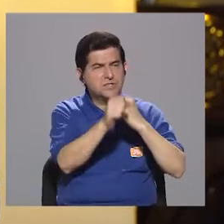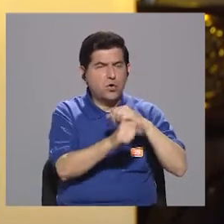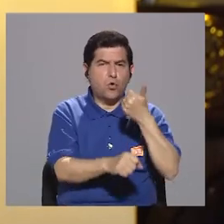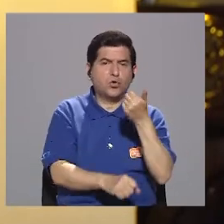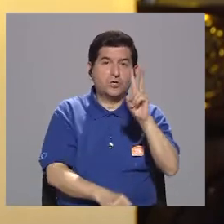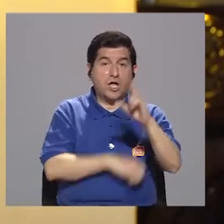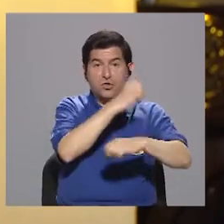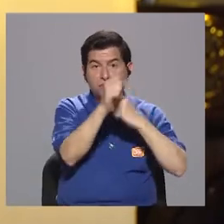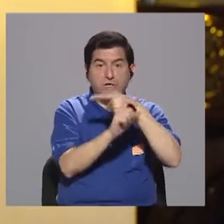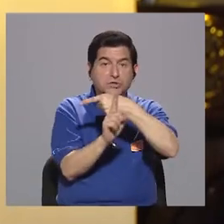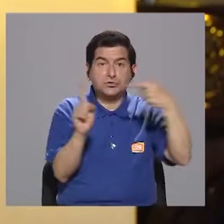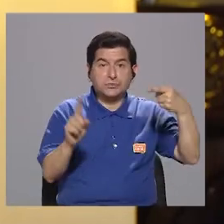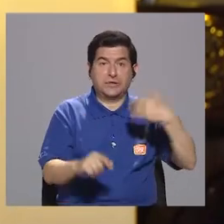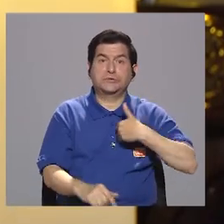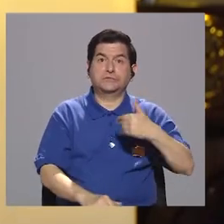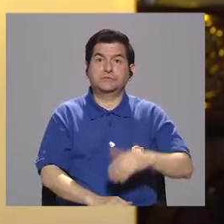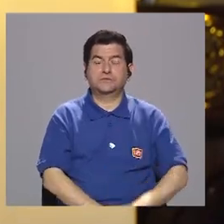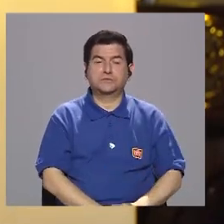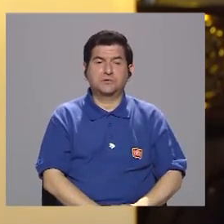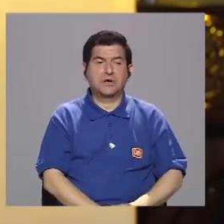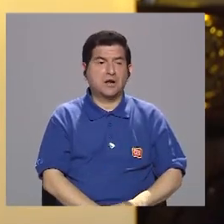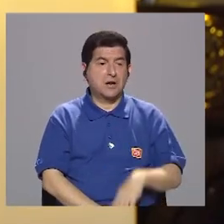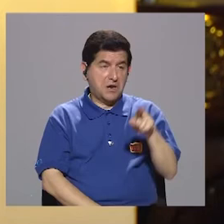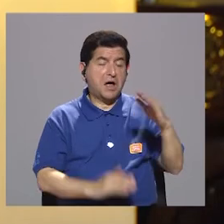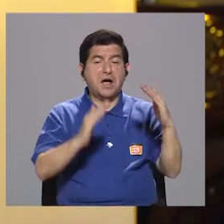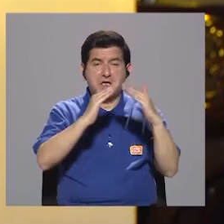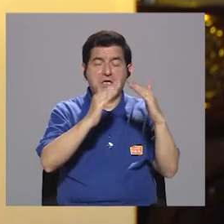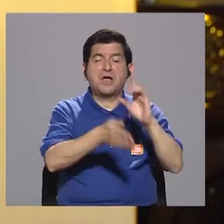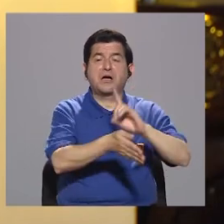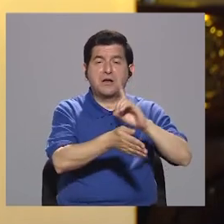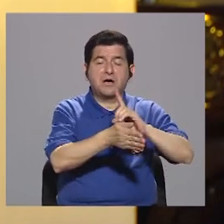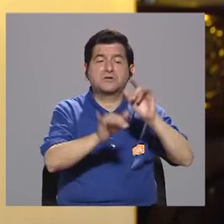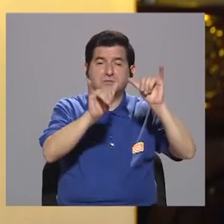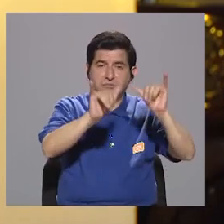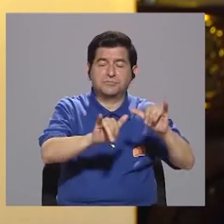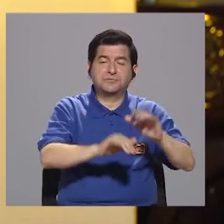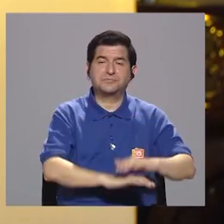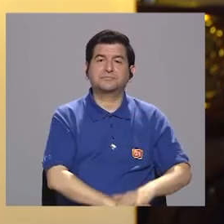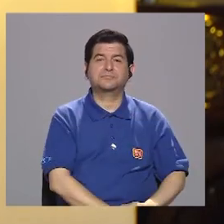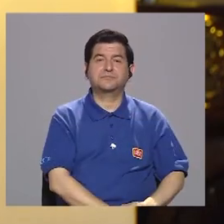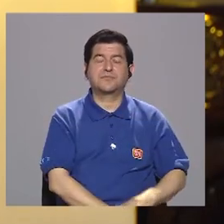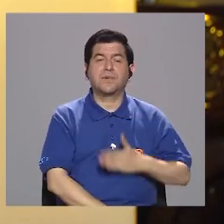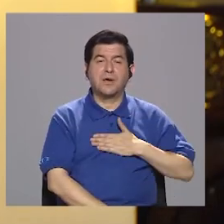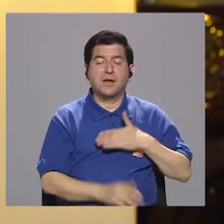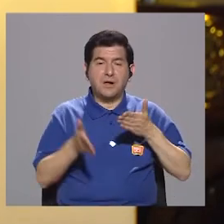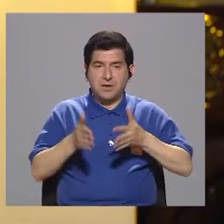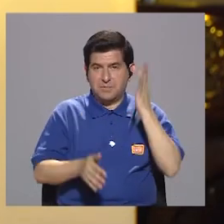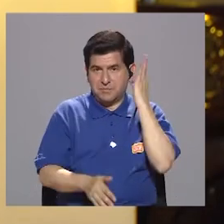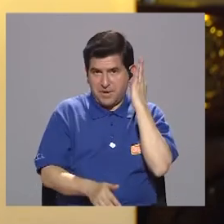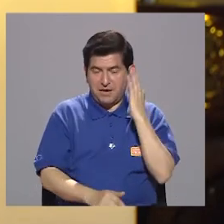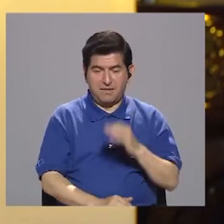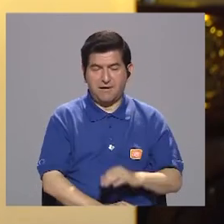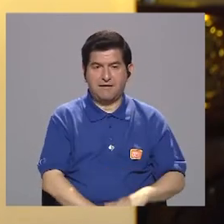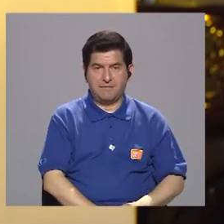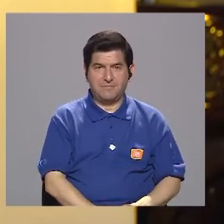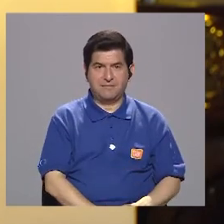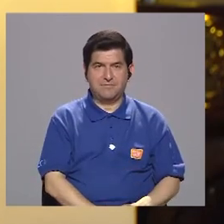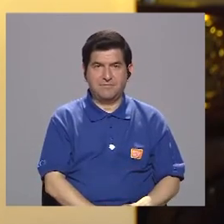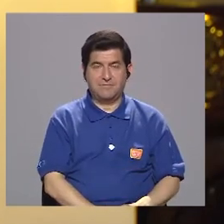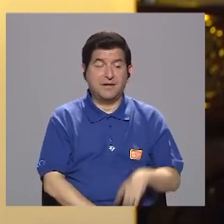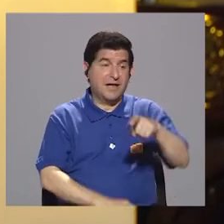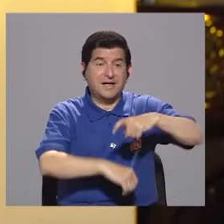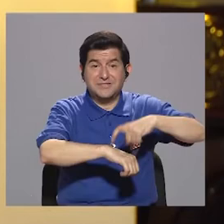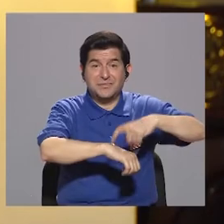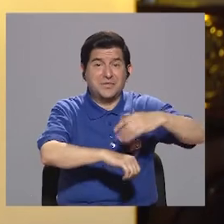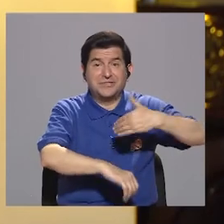otra 2 años y medio. Estuvimos ahí en la casa del doctor. Y mi hija Brieta, que en ese